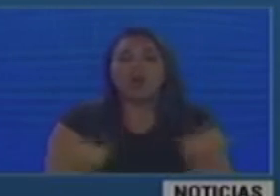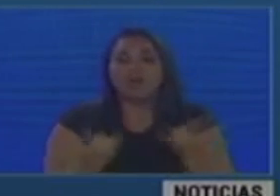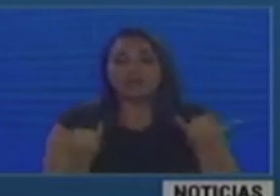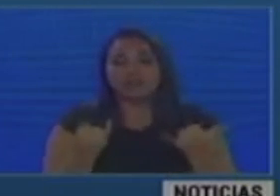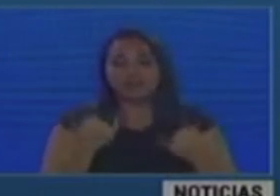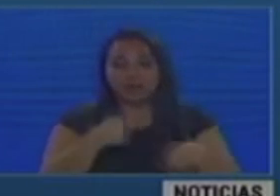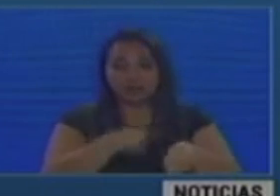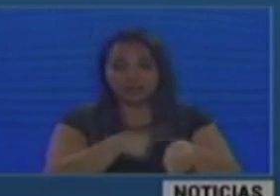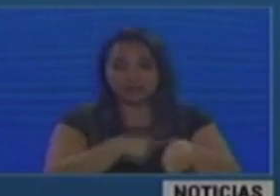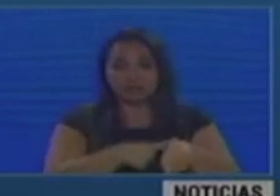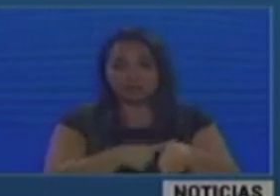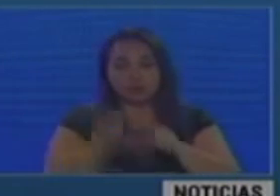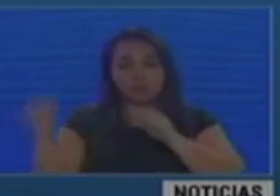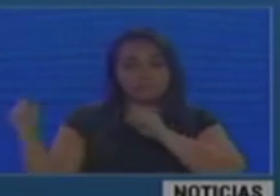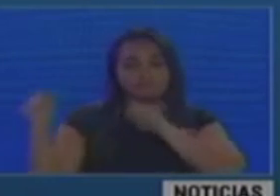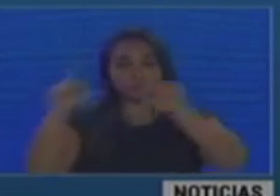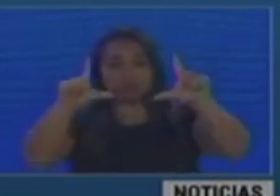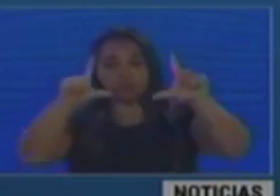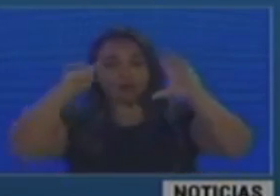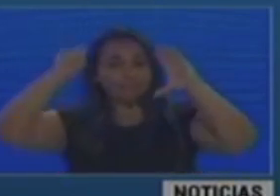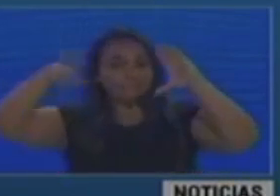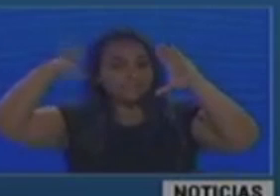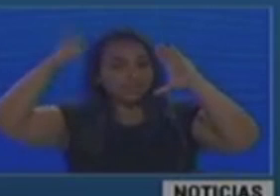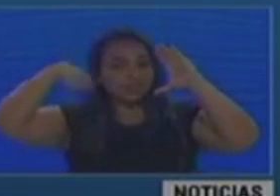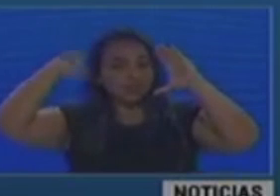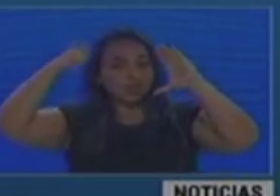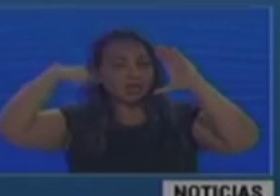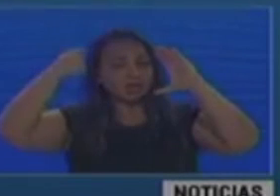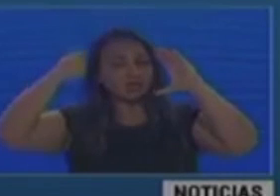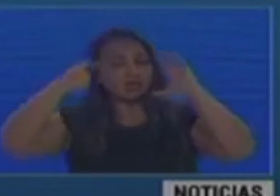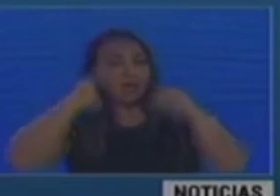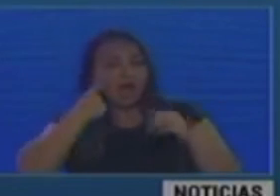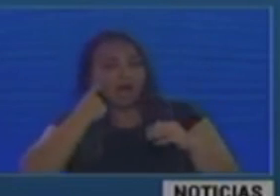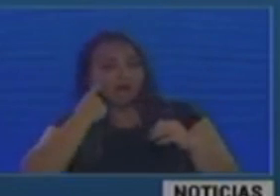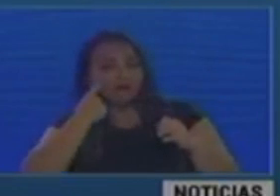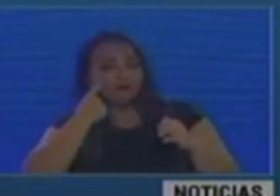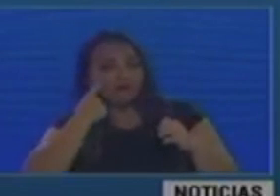el siguiente video vamos a tener una aproximación